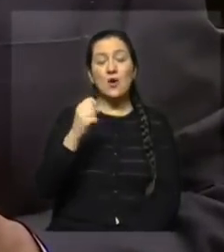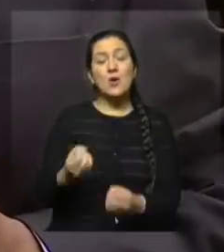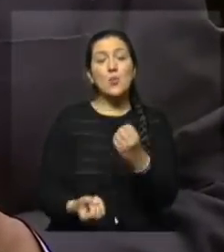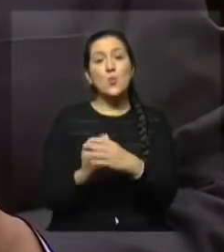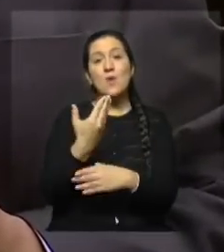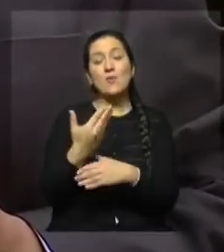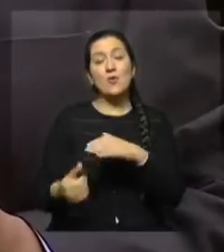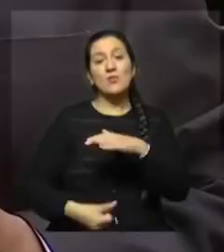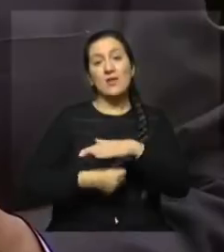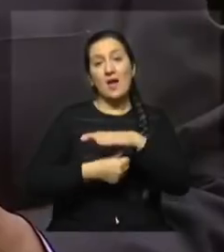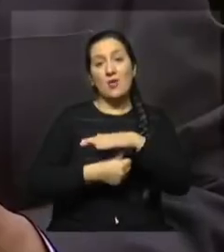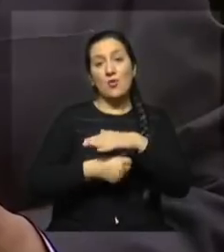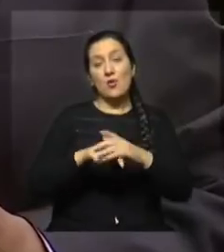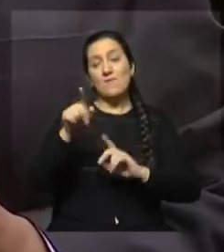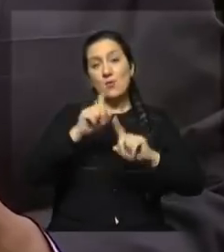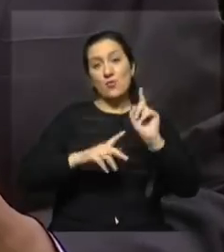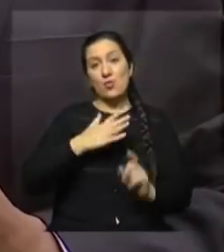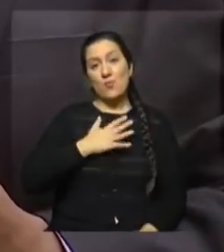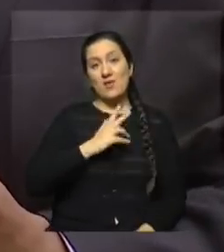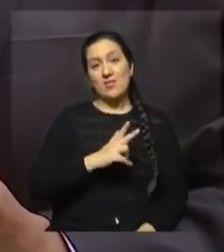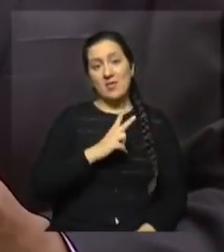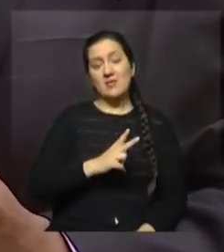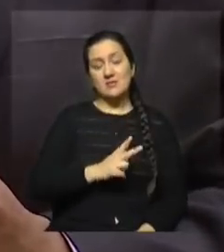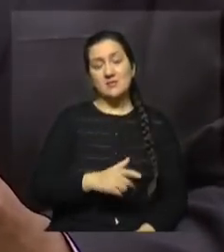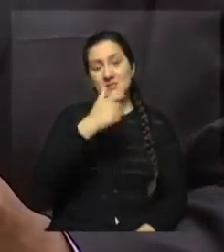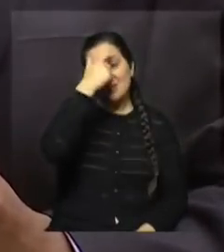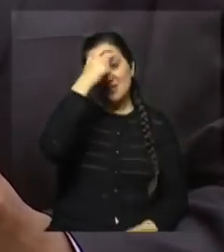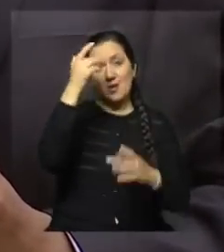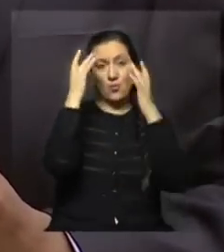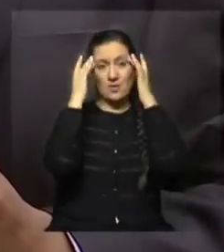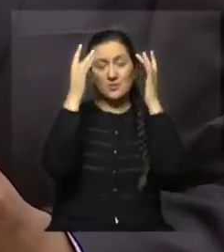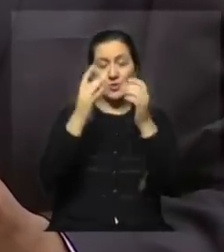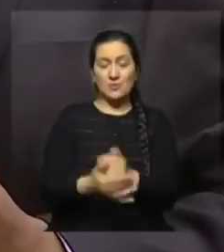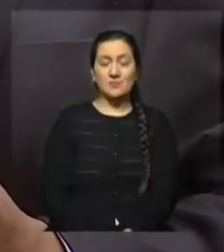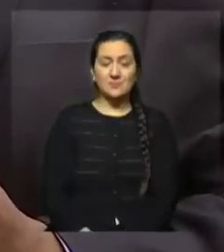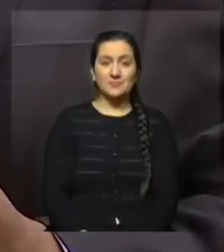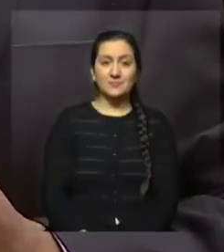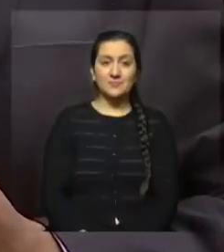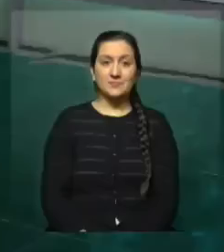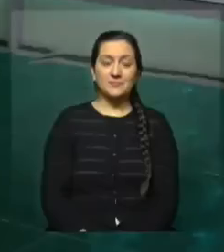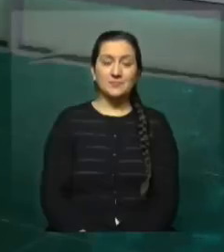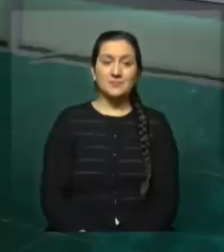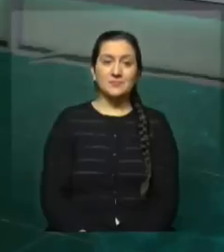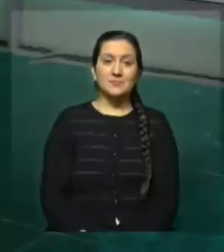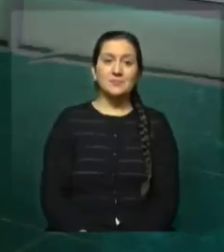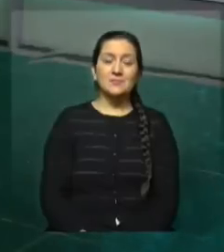inicia como como decano de la facultad de felicitaciones y ciencias de la educación que lo hemos tenido aquí de columnista